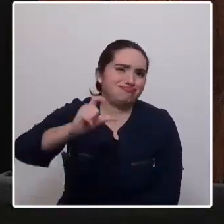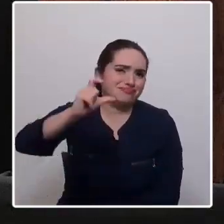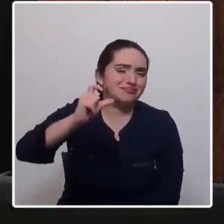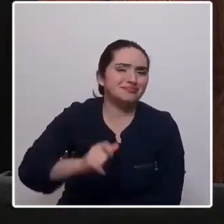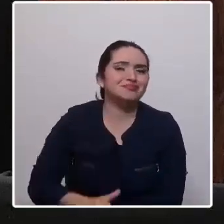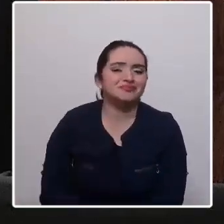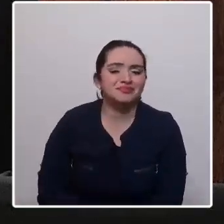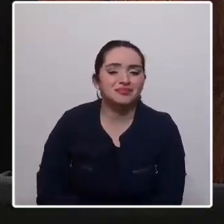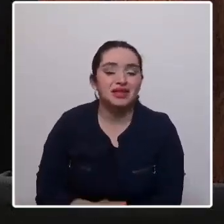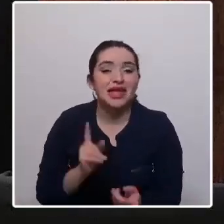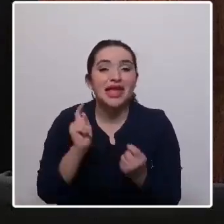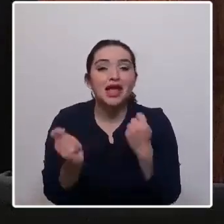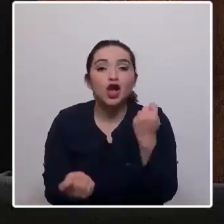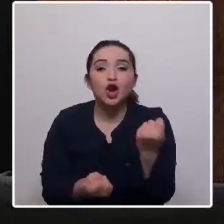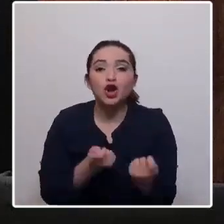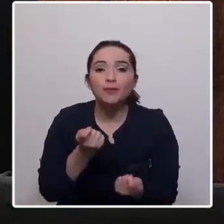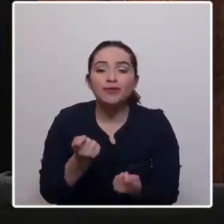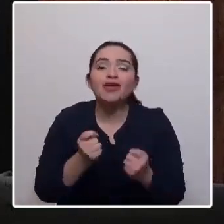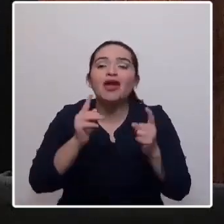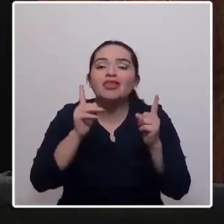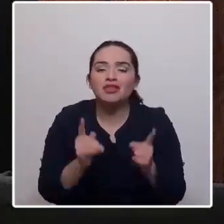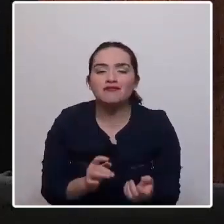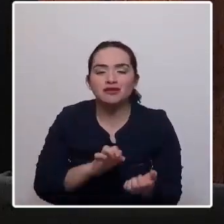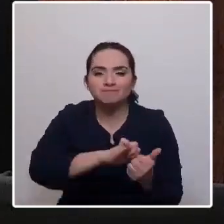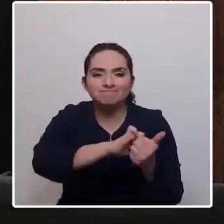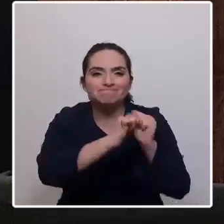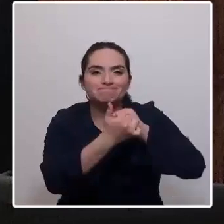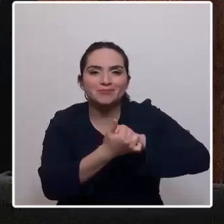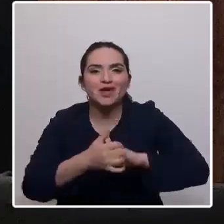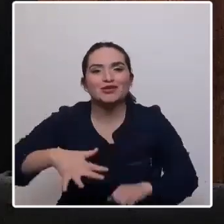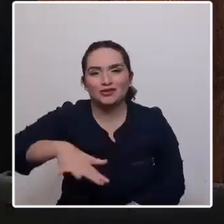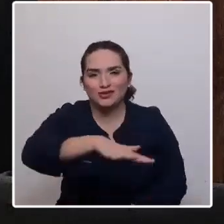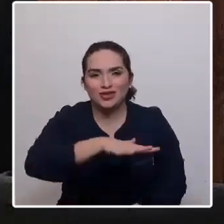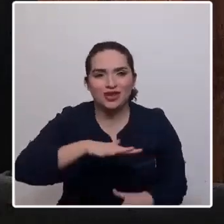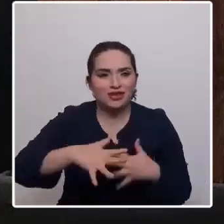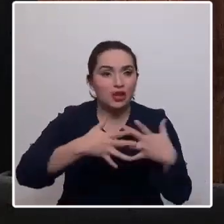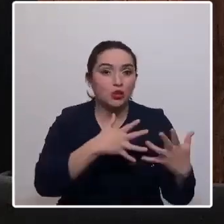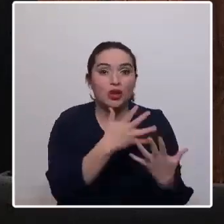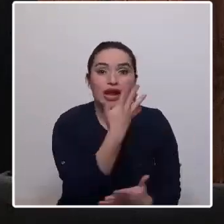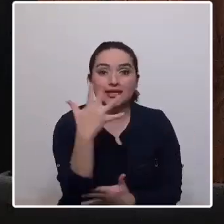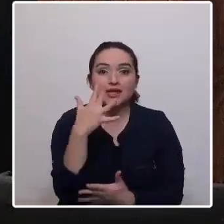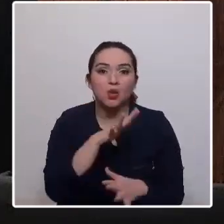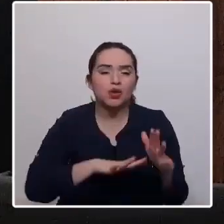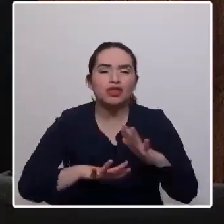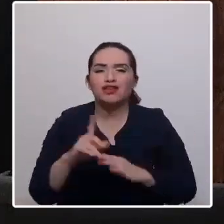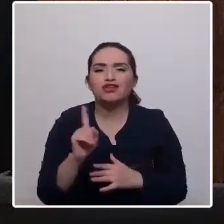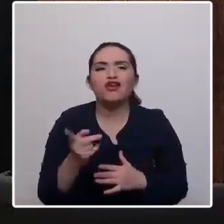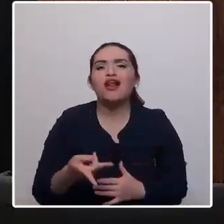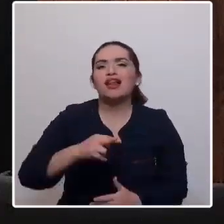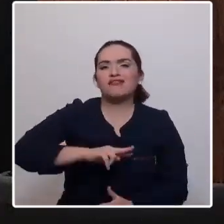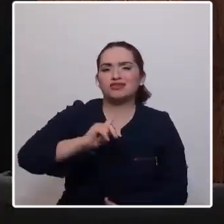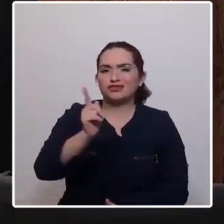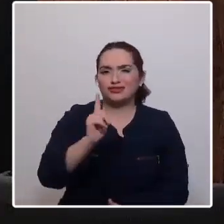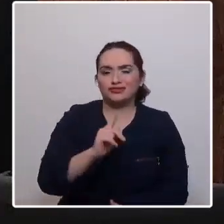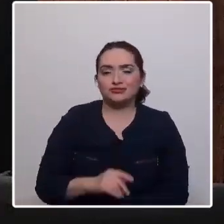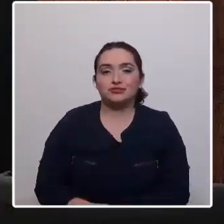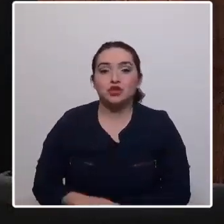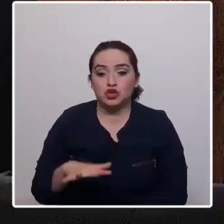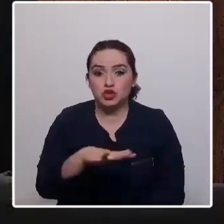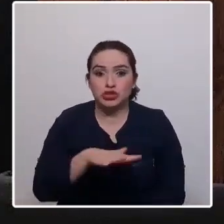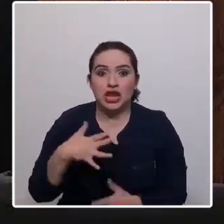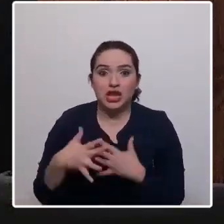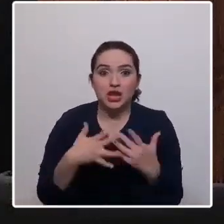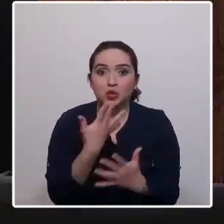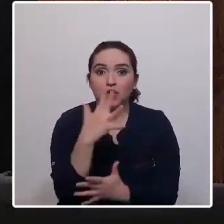La economía debe adecuarse a lo social y ecológico, y no al revés. Y lo social y ecológico